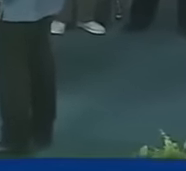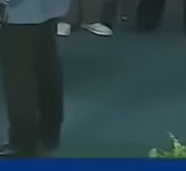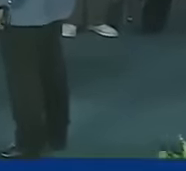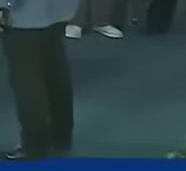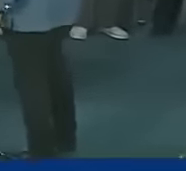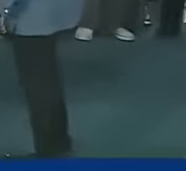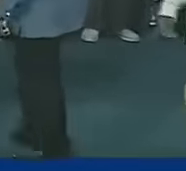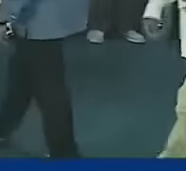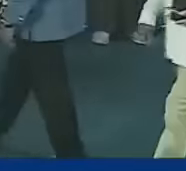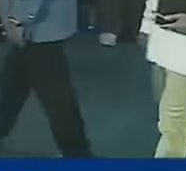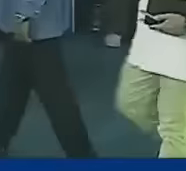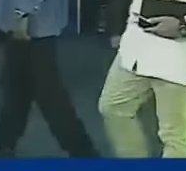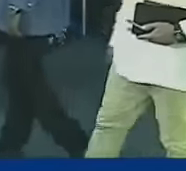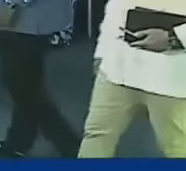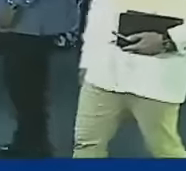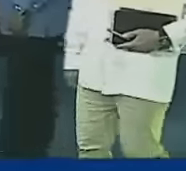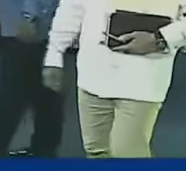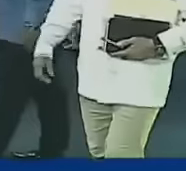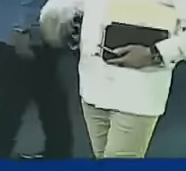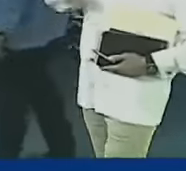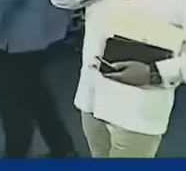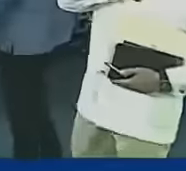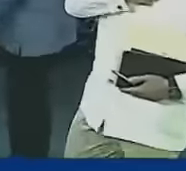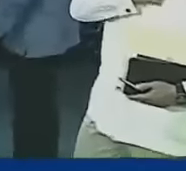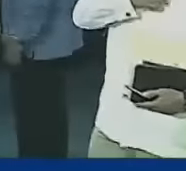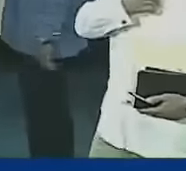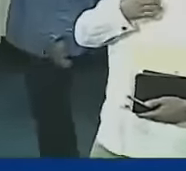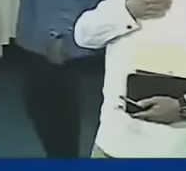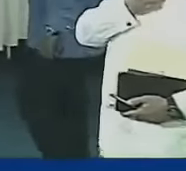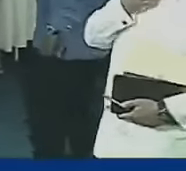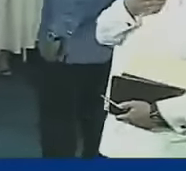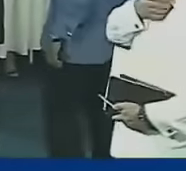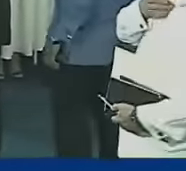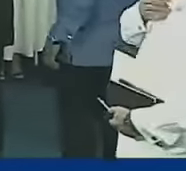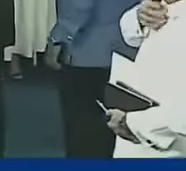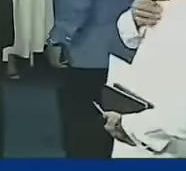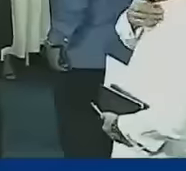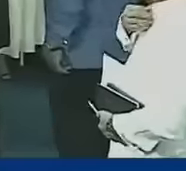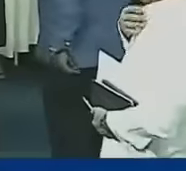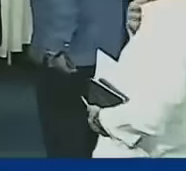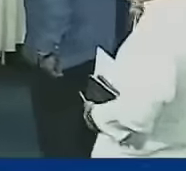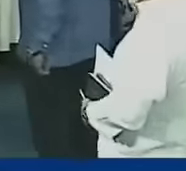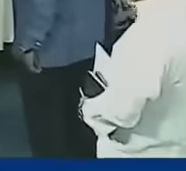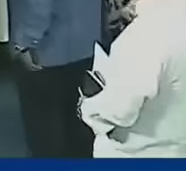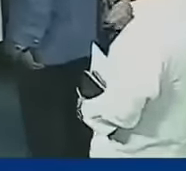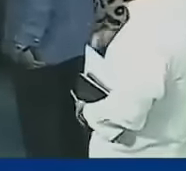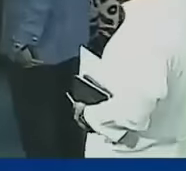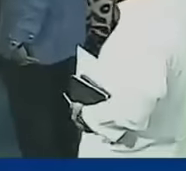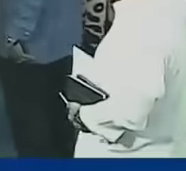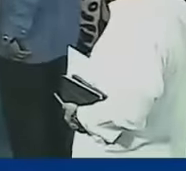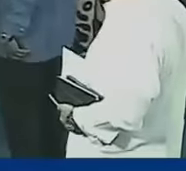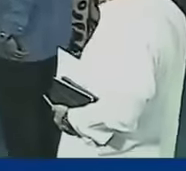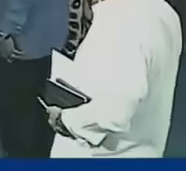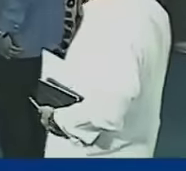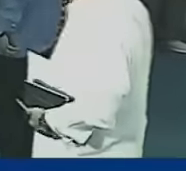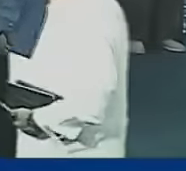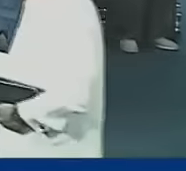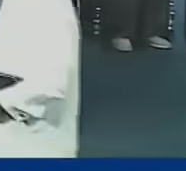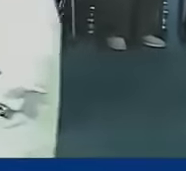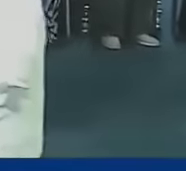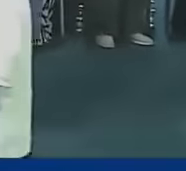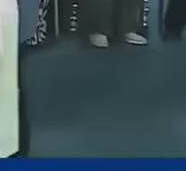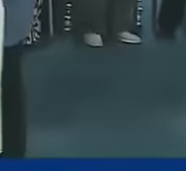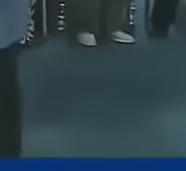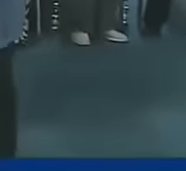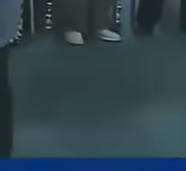Moros, el moderador en esta ocasión será el jefe de Estado venezolano Nicolás Maduro Moros, quien ya